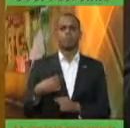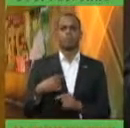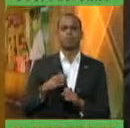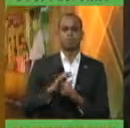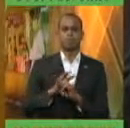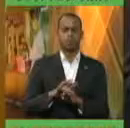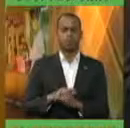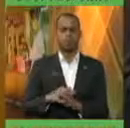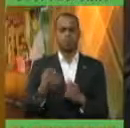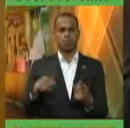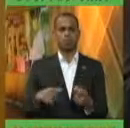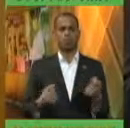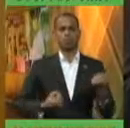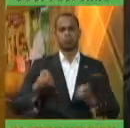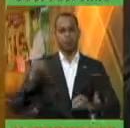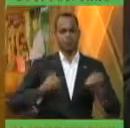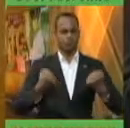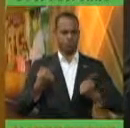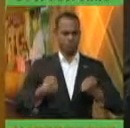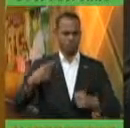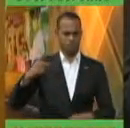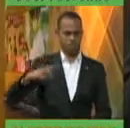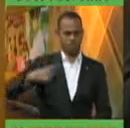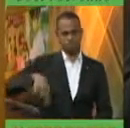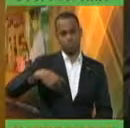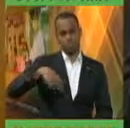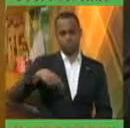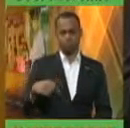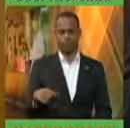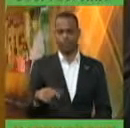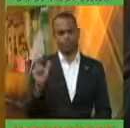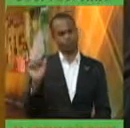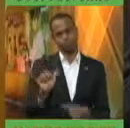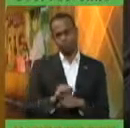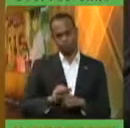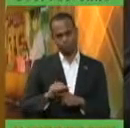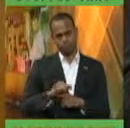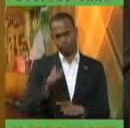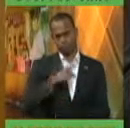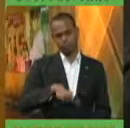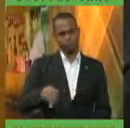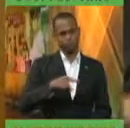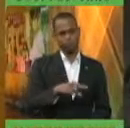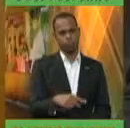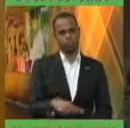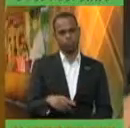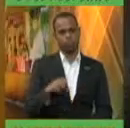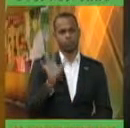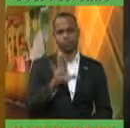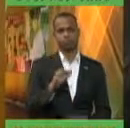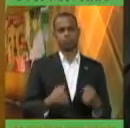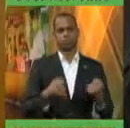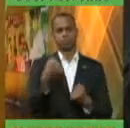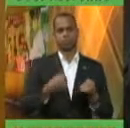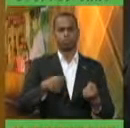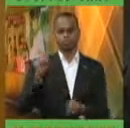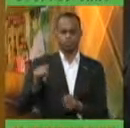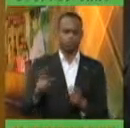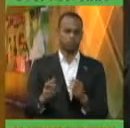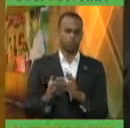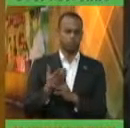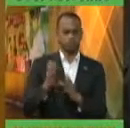señor chofer de carro público porque tenemos que educar a los choferes de carro público y visible su carro público tiene que ser